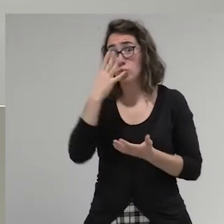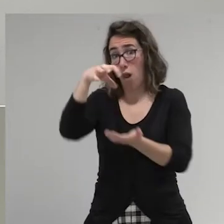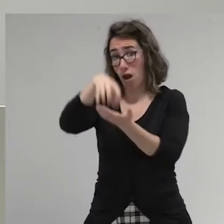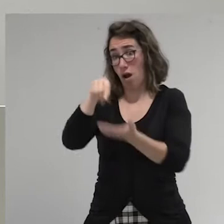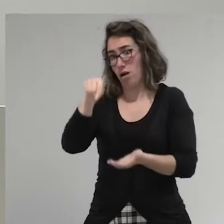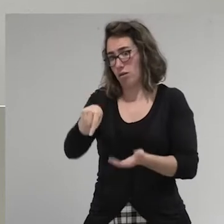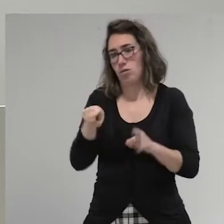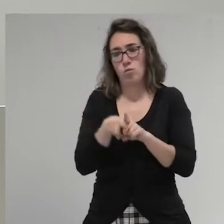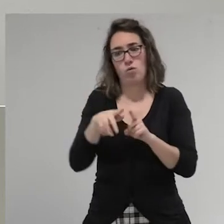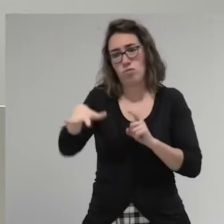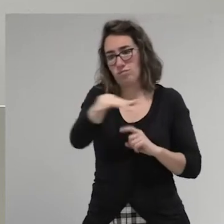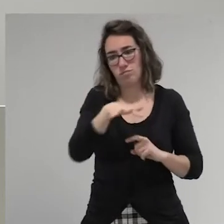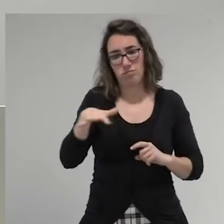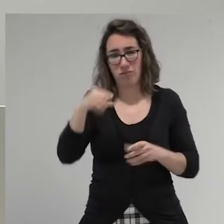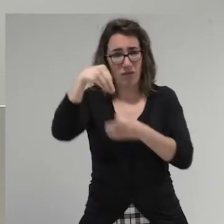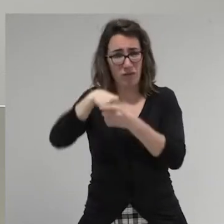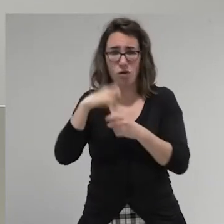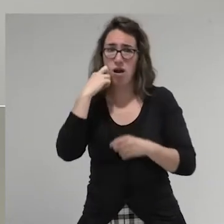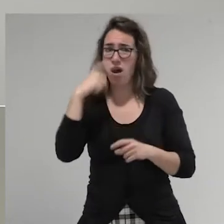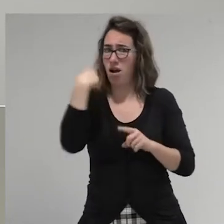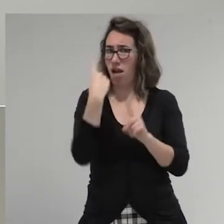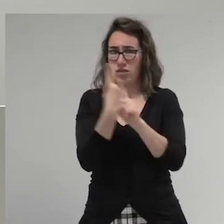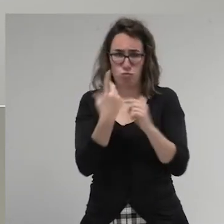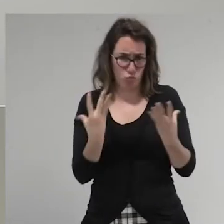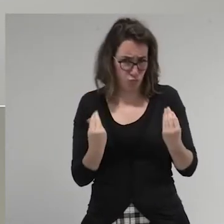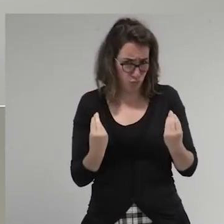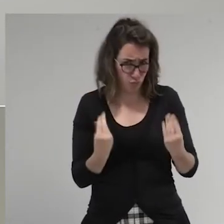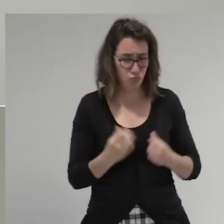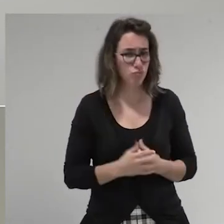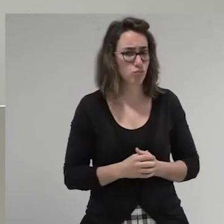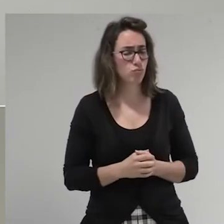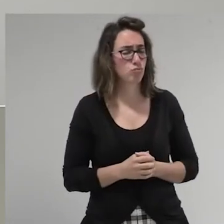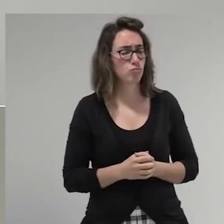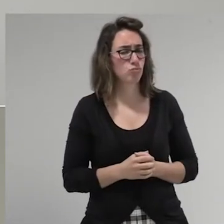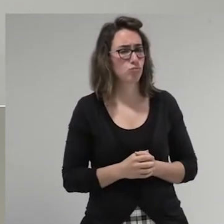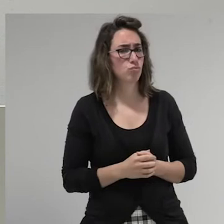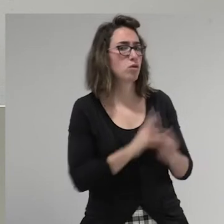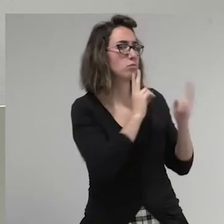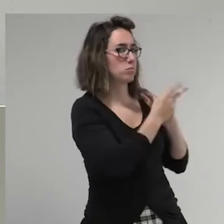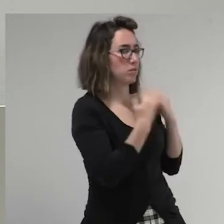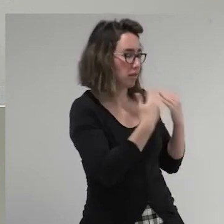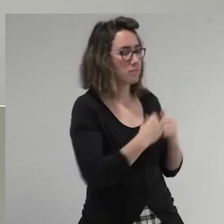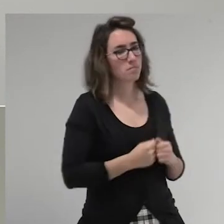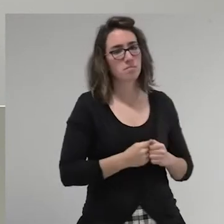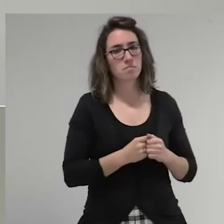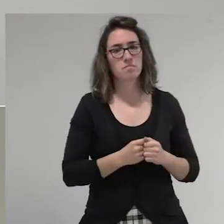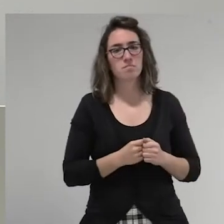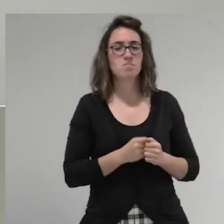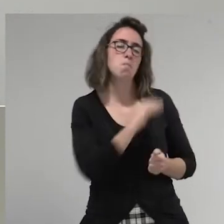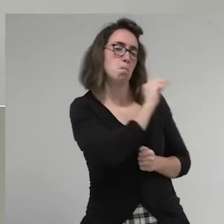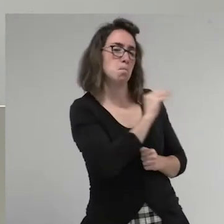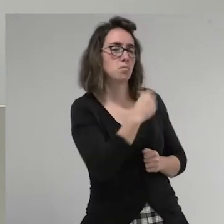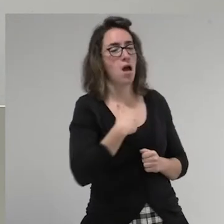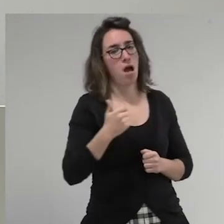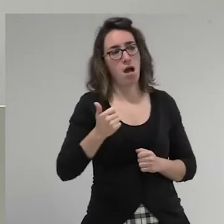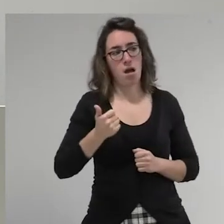espacio de mucho racismo y sí. Bien. Voy a aprovechar que